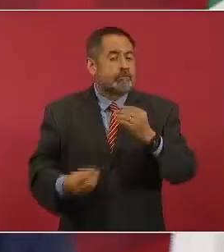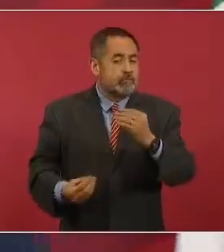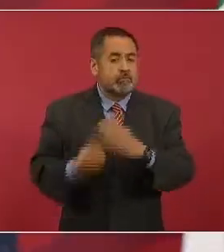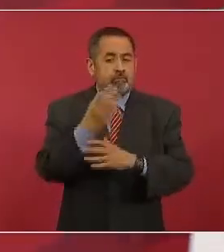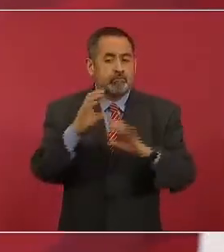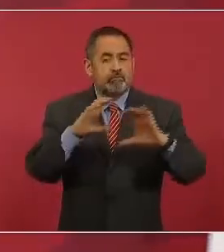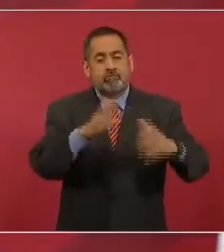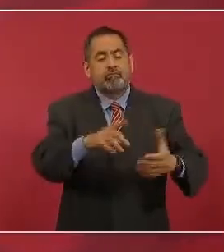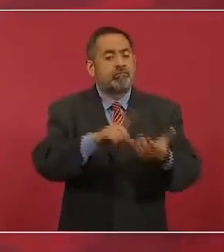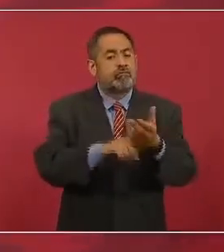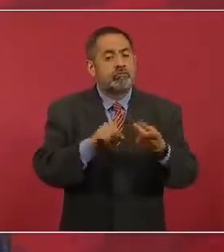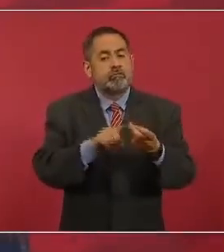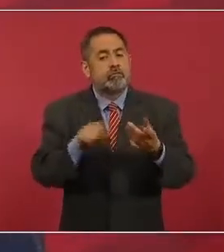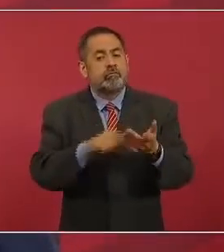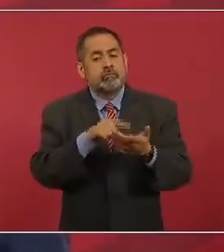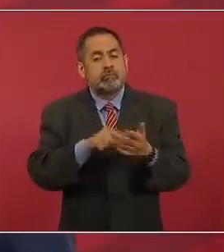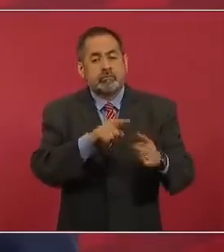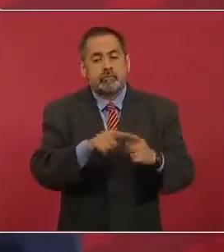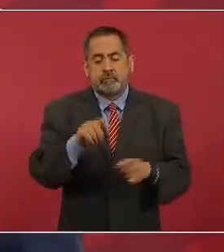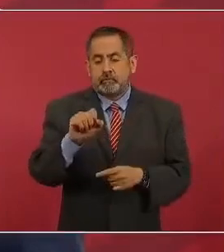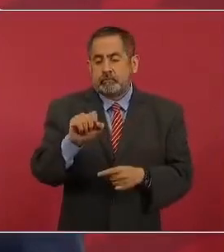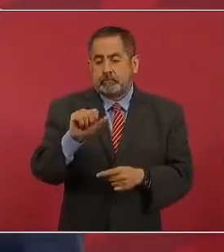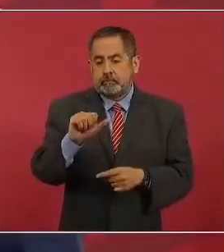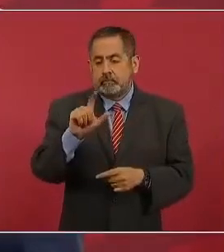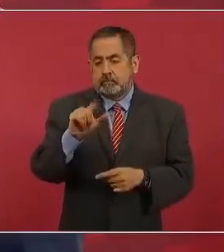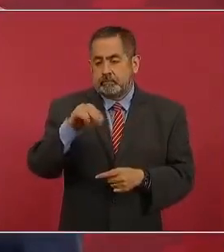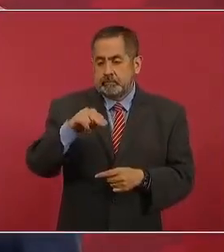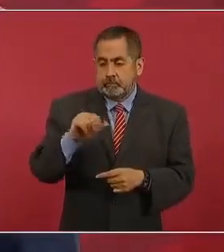nueva coquizadora en Salina Cruz,